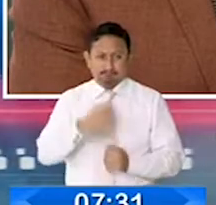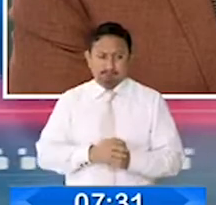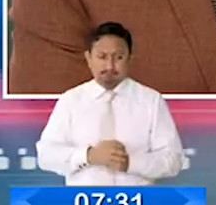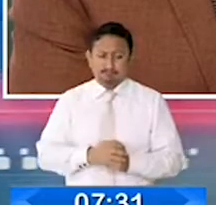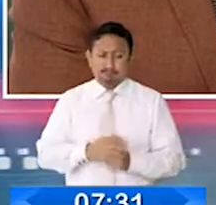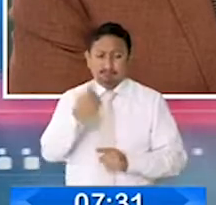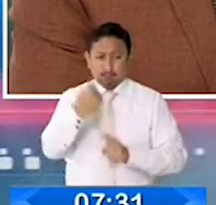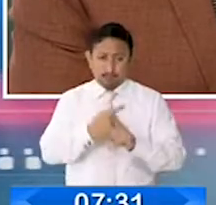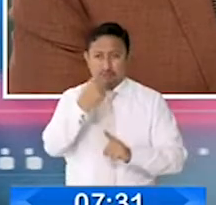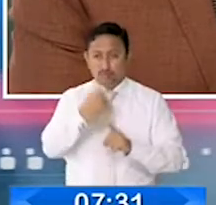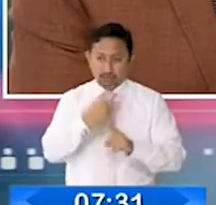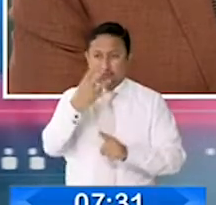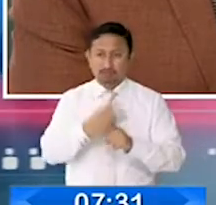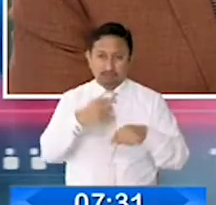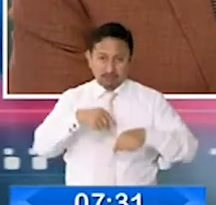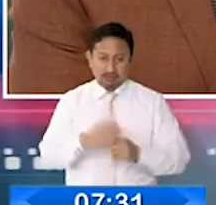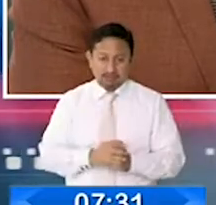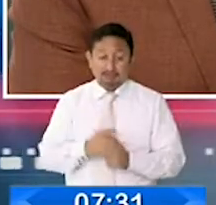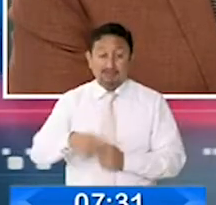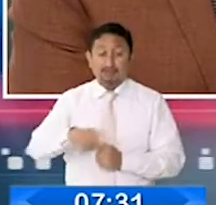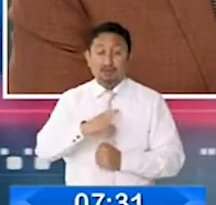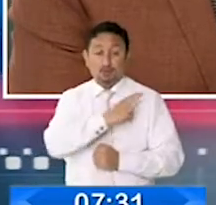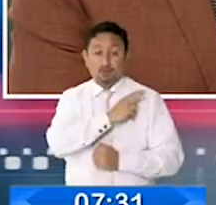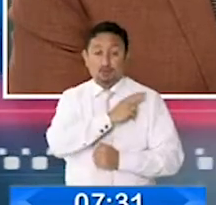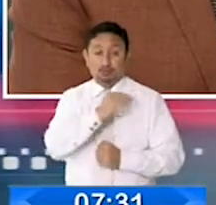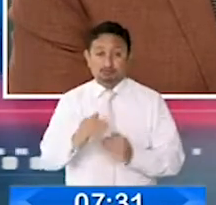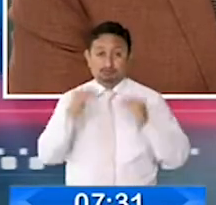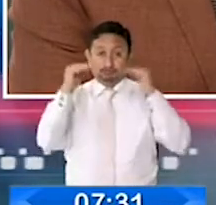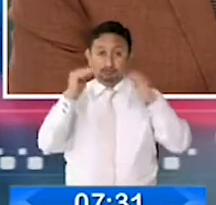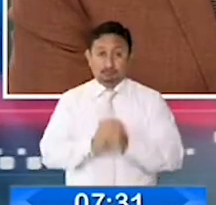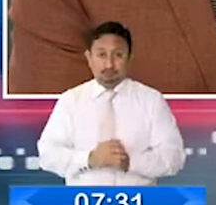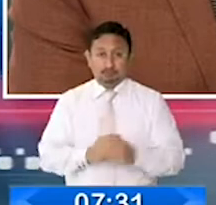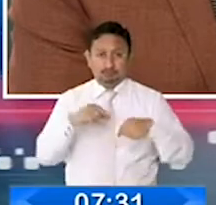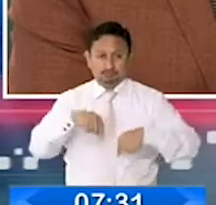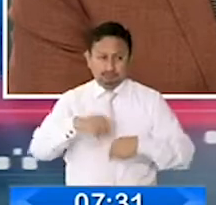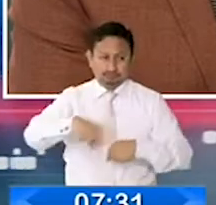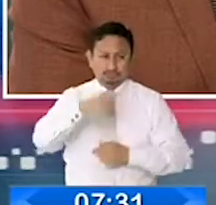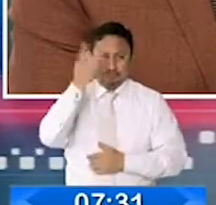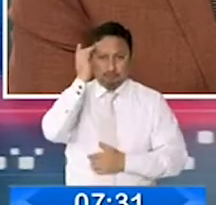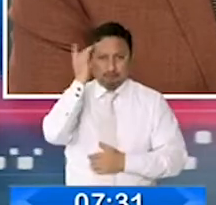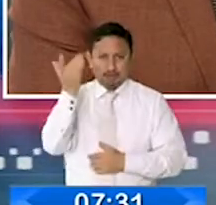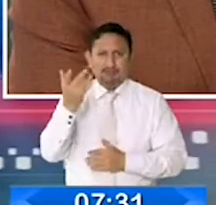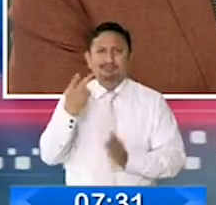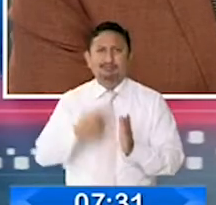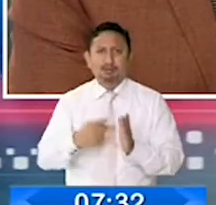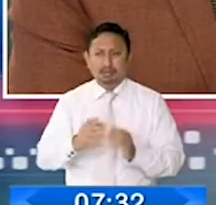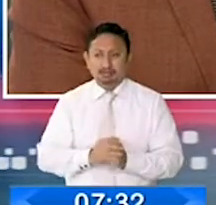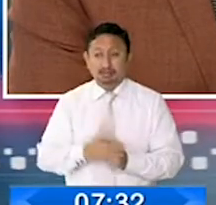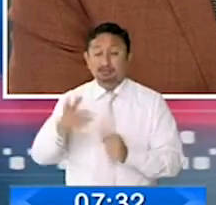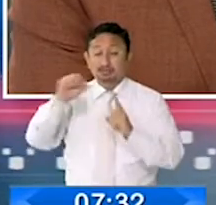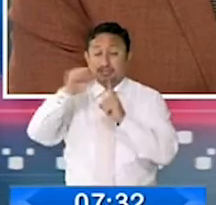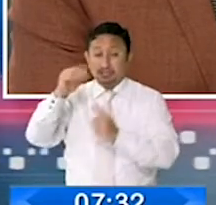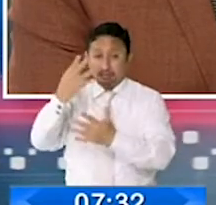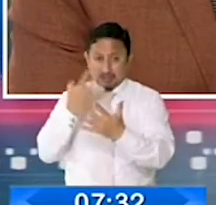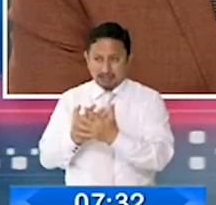veces en el ámbito académico fundamentalmente ha habido una enorme preocupación de lo que es el sistema